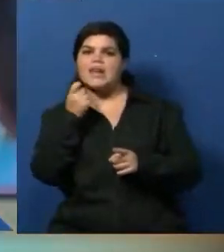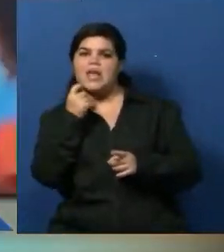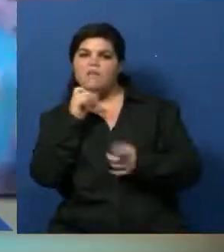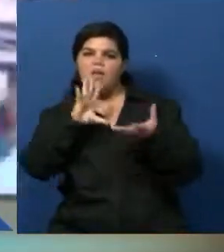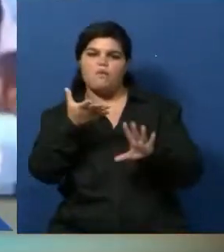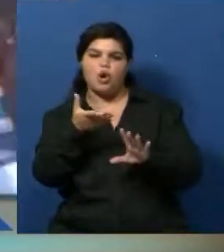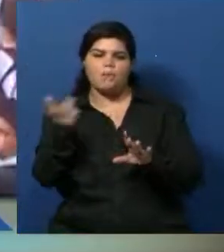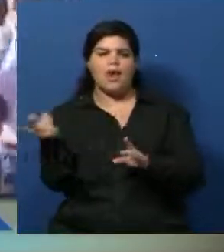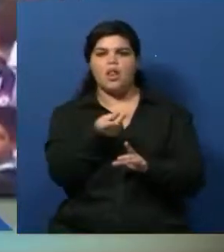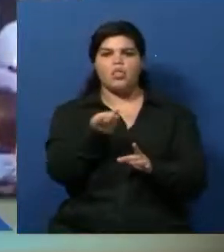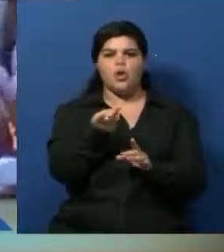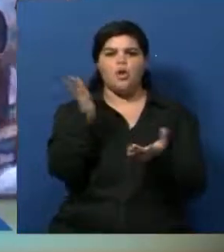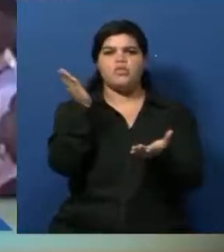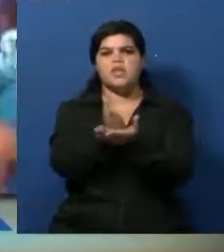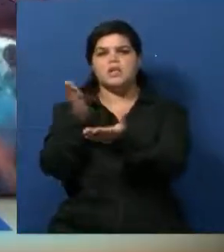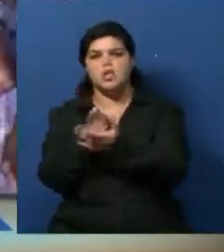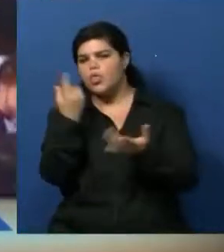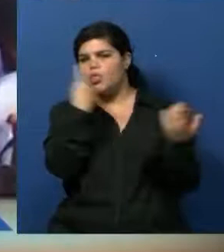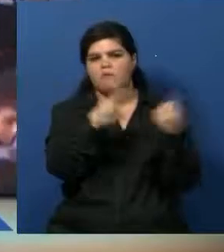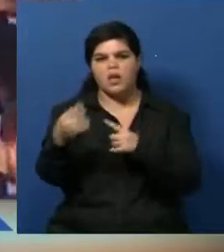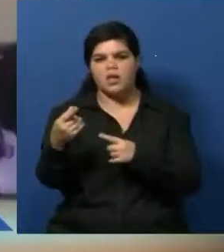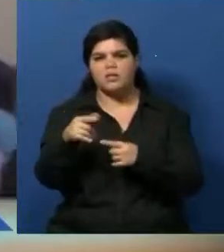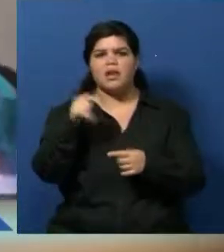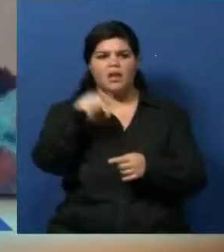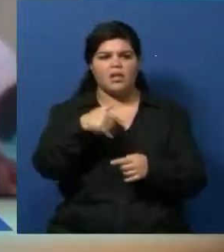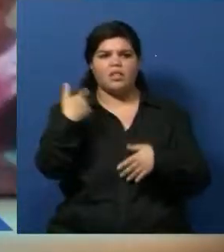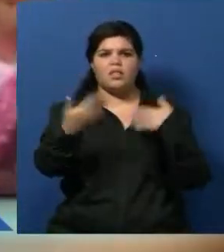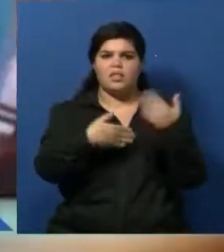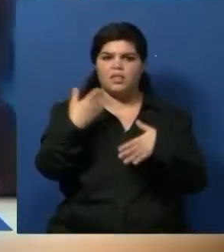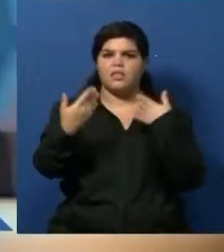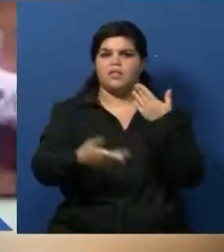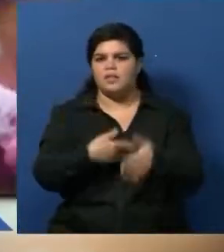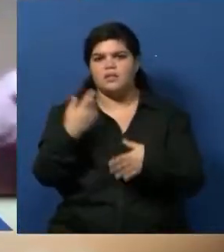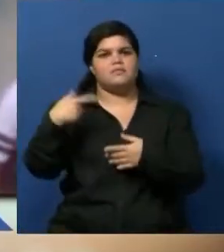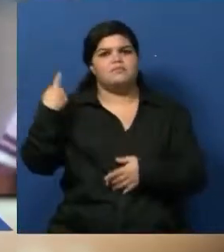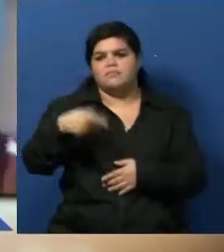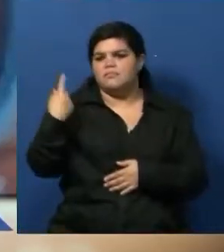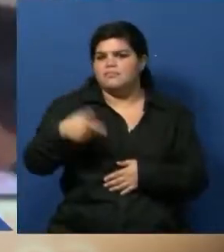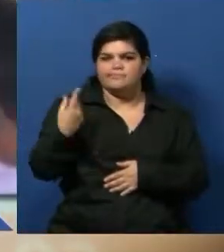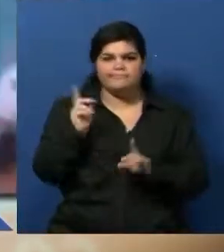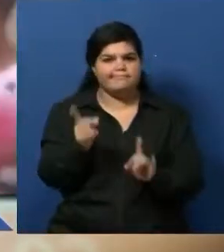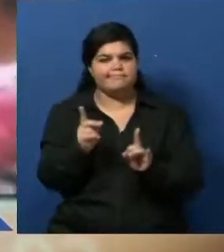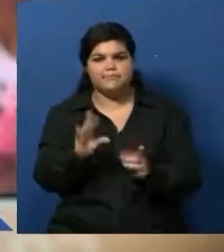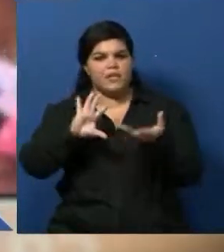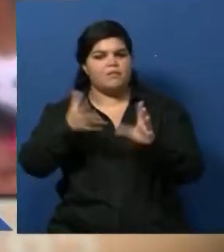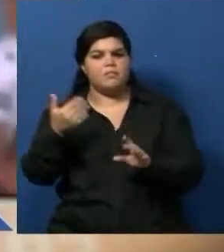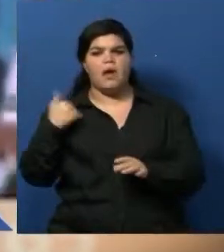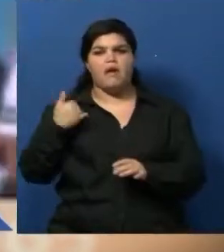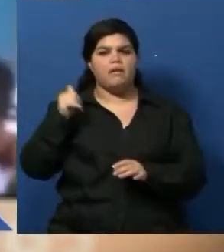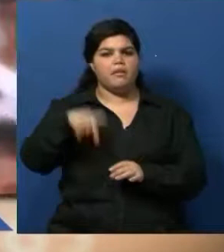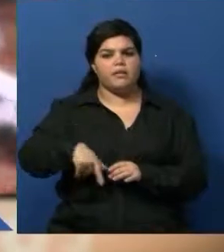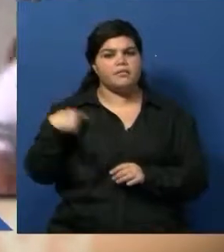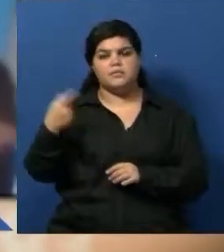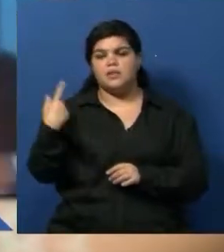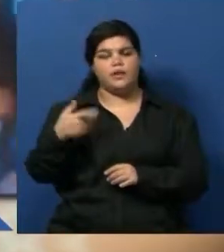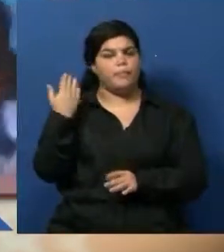son grandes. Bueno, y así toda la historia nuestra del fútbol argentino, que en muchos aspectos, sinceramente, deja bastante que